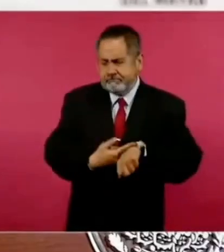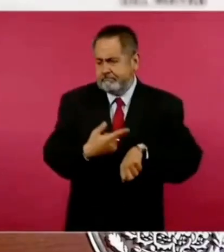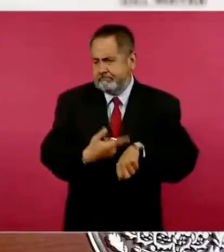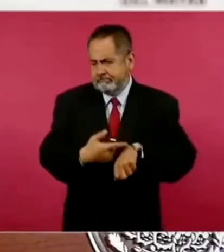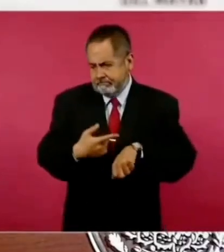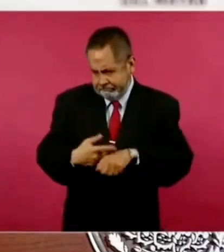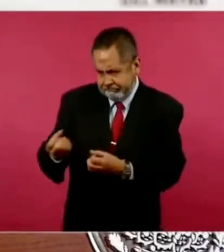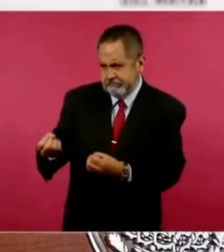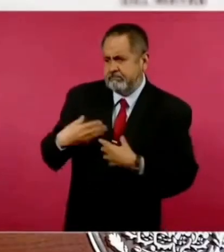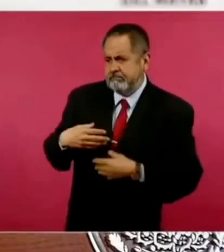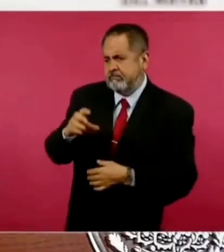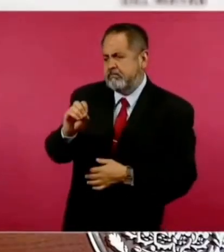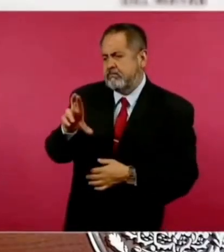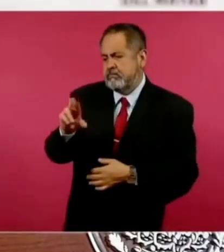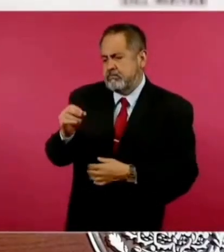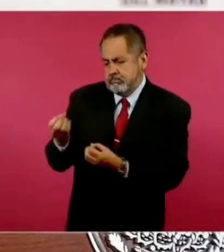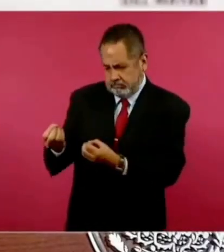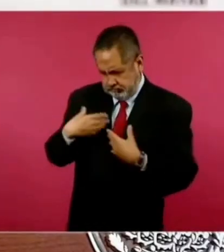con el oro.